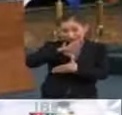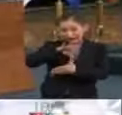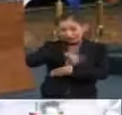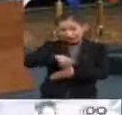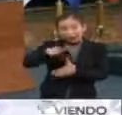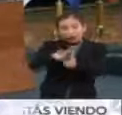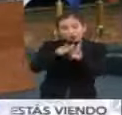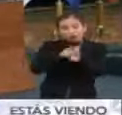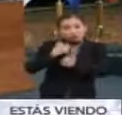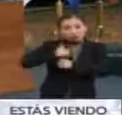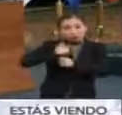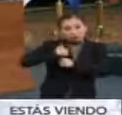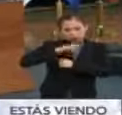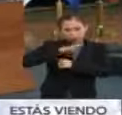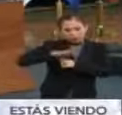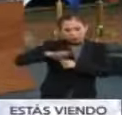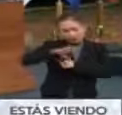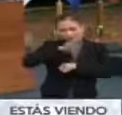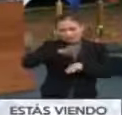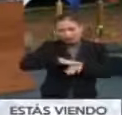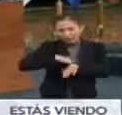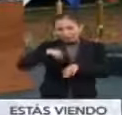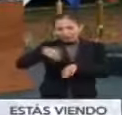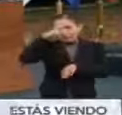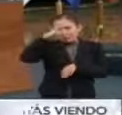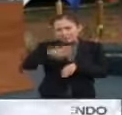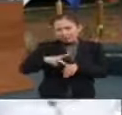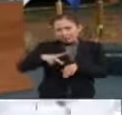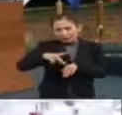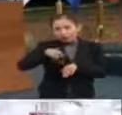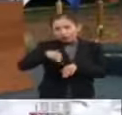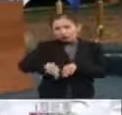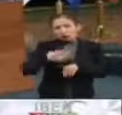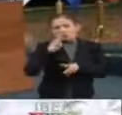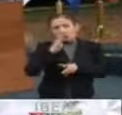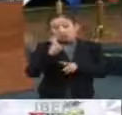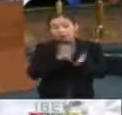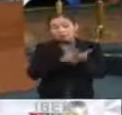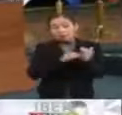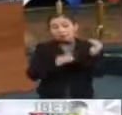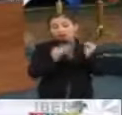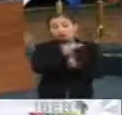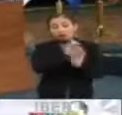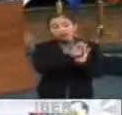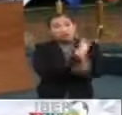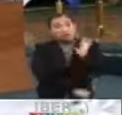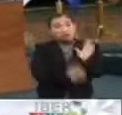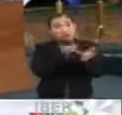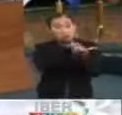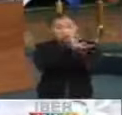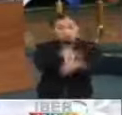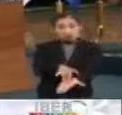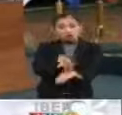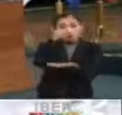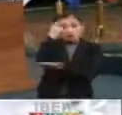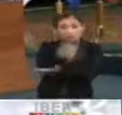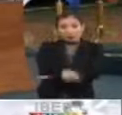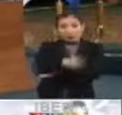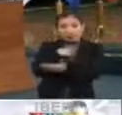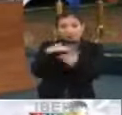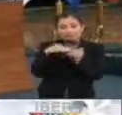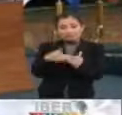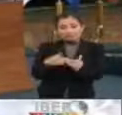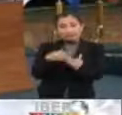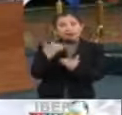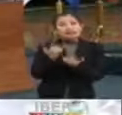las Fuerzas Armadas en general y sobre todo en nuestro país son un baluarte y un referente y apoyo a la